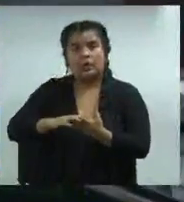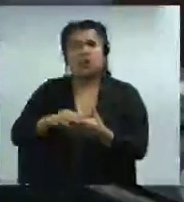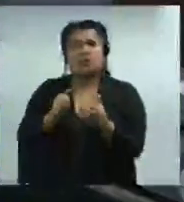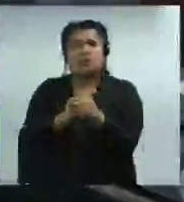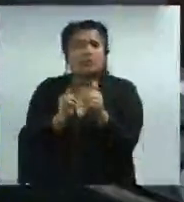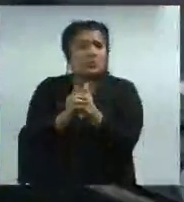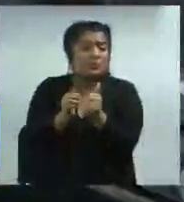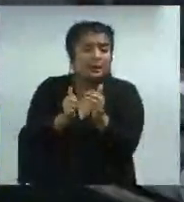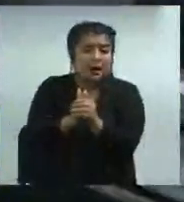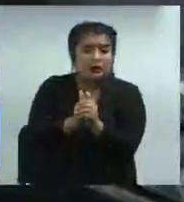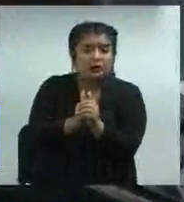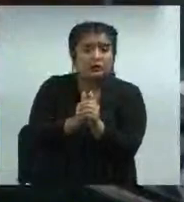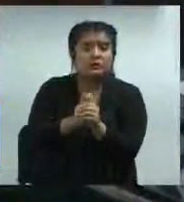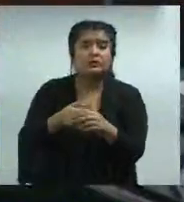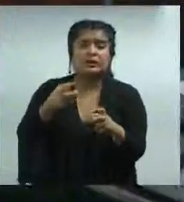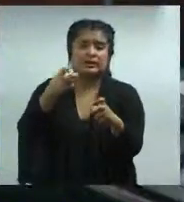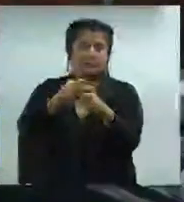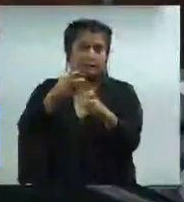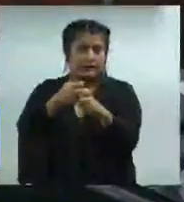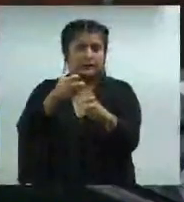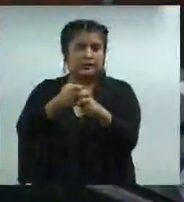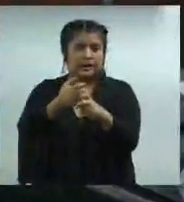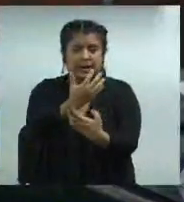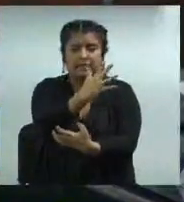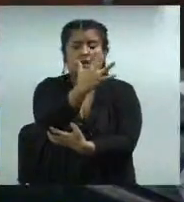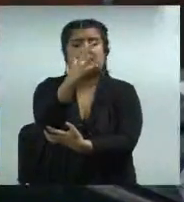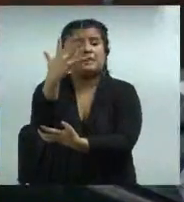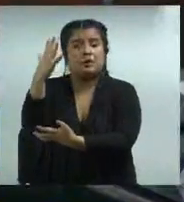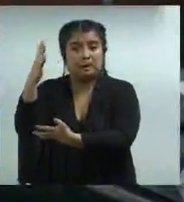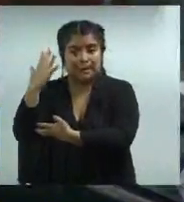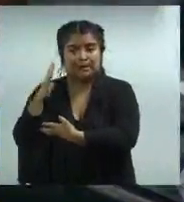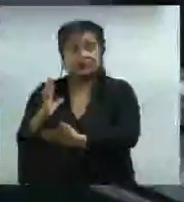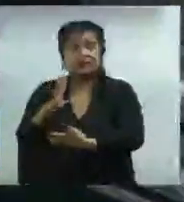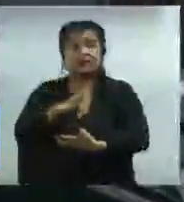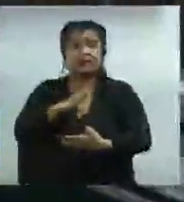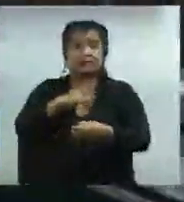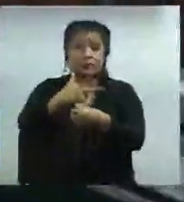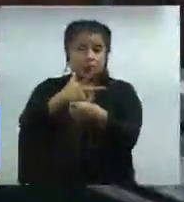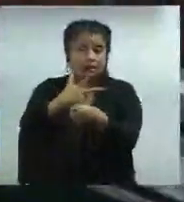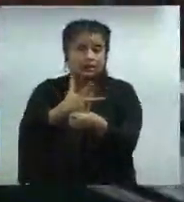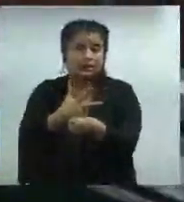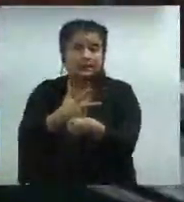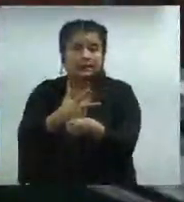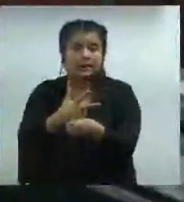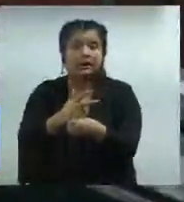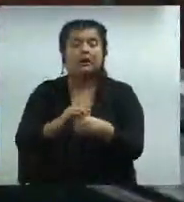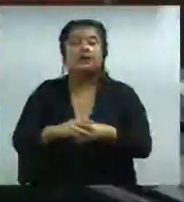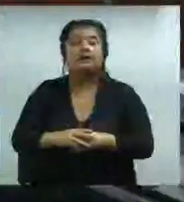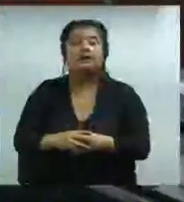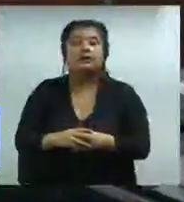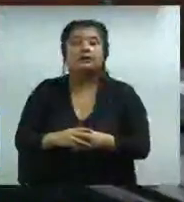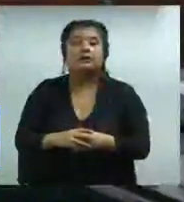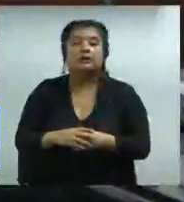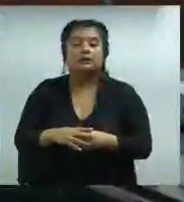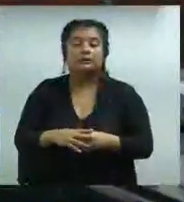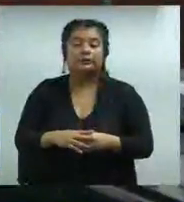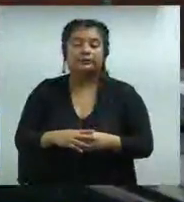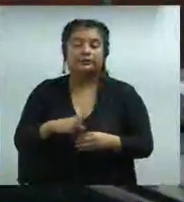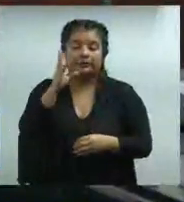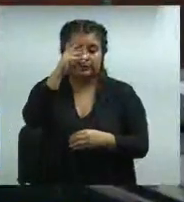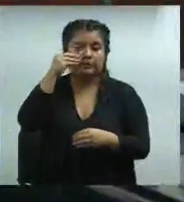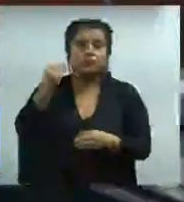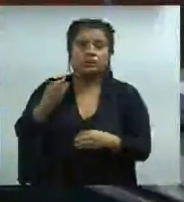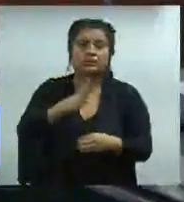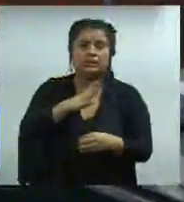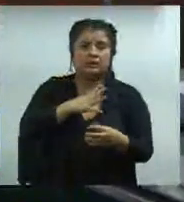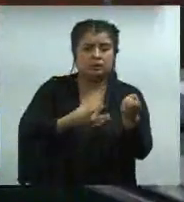preocupación por la grave crisis medioambiental que enfrenta nuestro país, debido a la recurrencia de